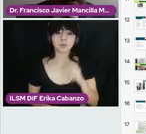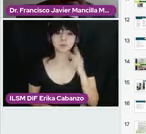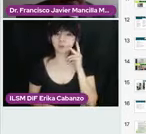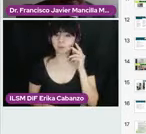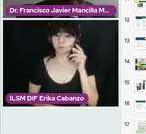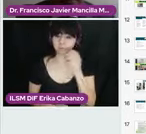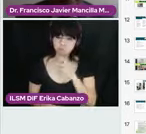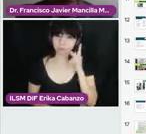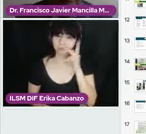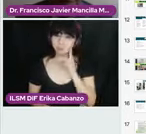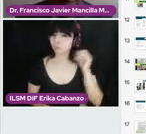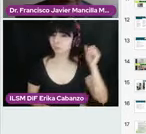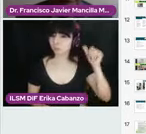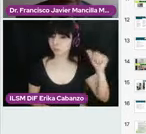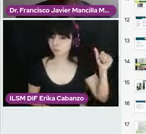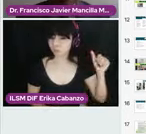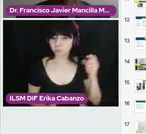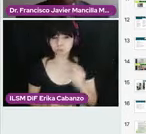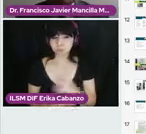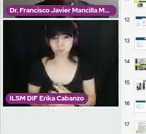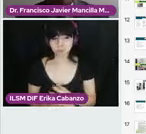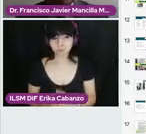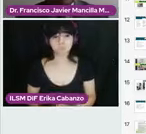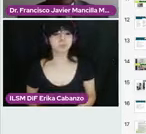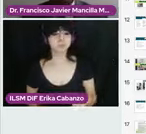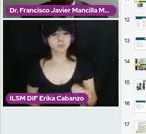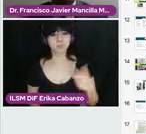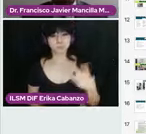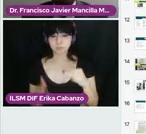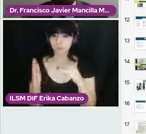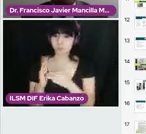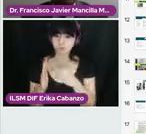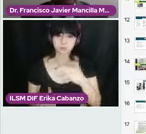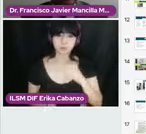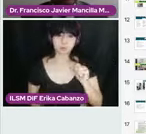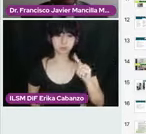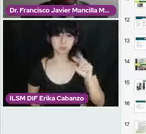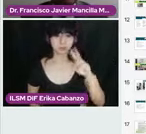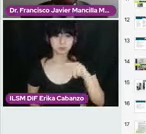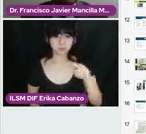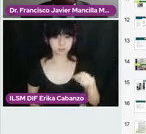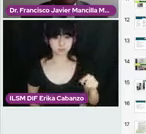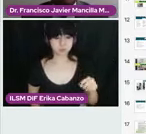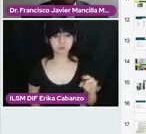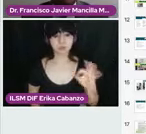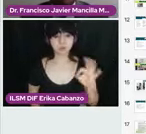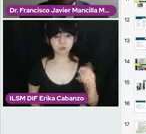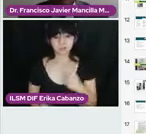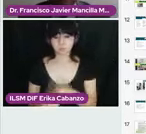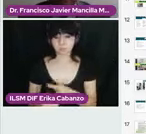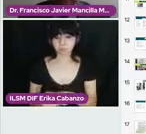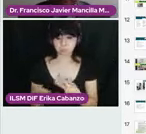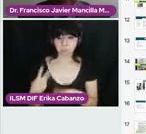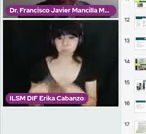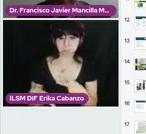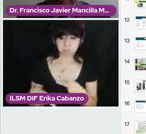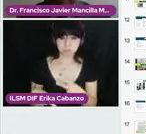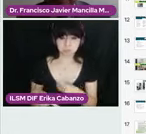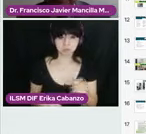Hz, ¿sí? Entonces, cuando hay un paciente que tiene un zumbido unilateral, hay otra herramienta muy,